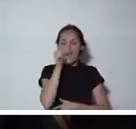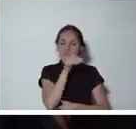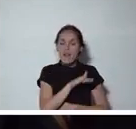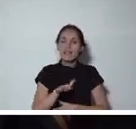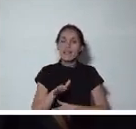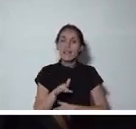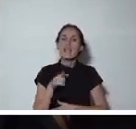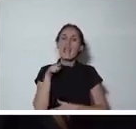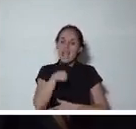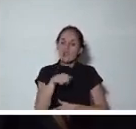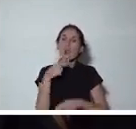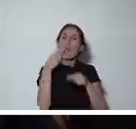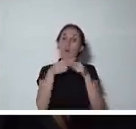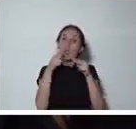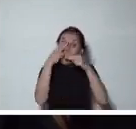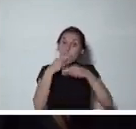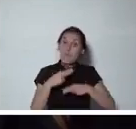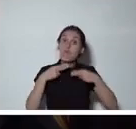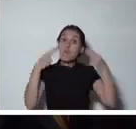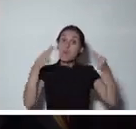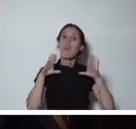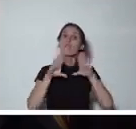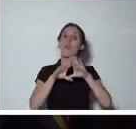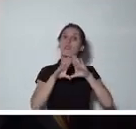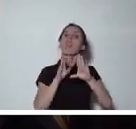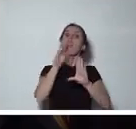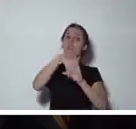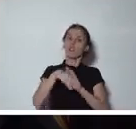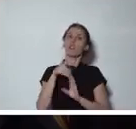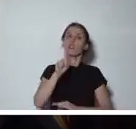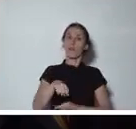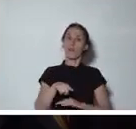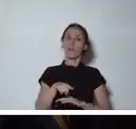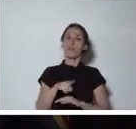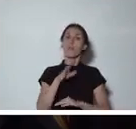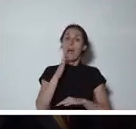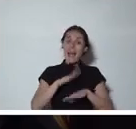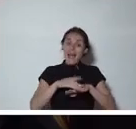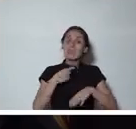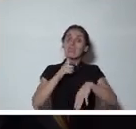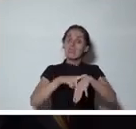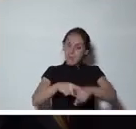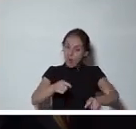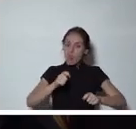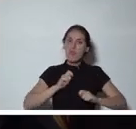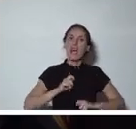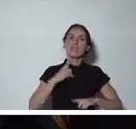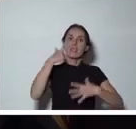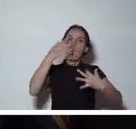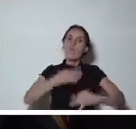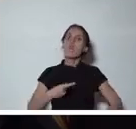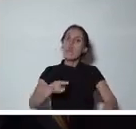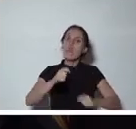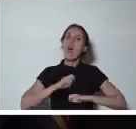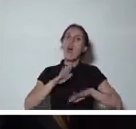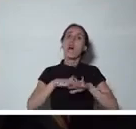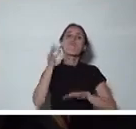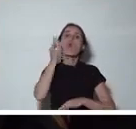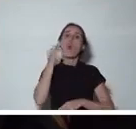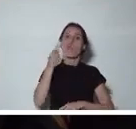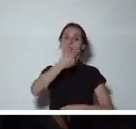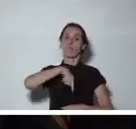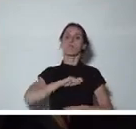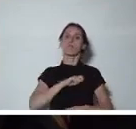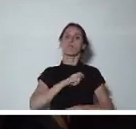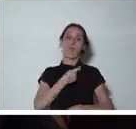estamos haciendo políticas públicas feministas que dan tiempo que dan seguridad que dan derechos a las mujeres de nuestro país eso